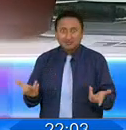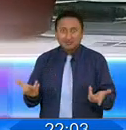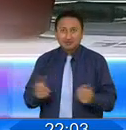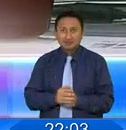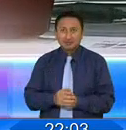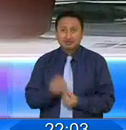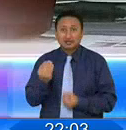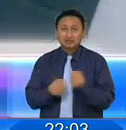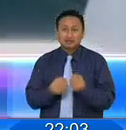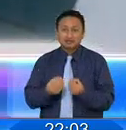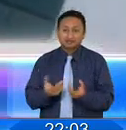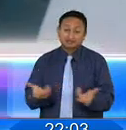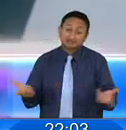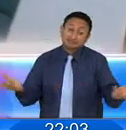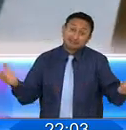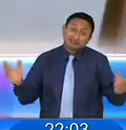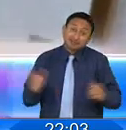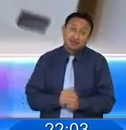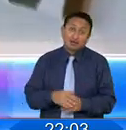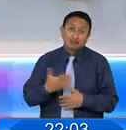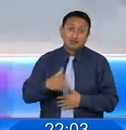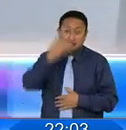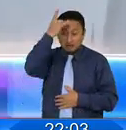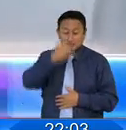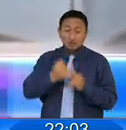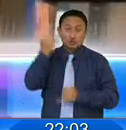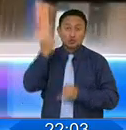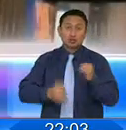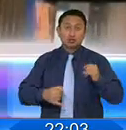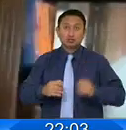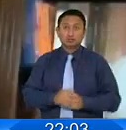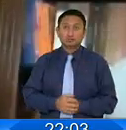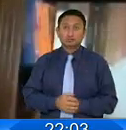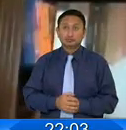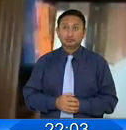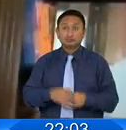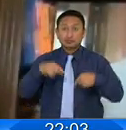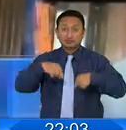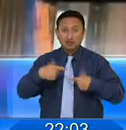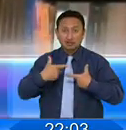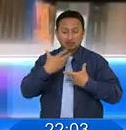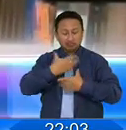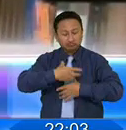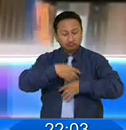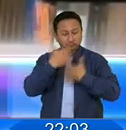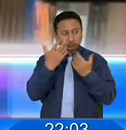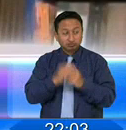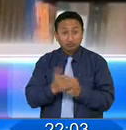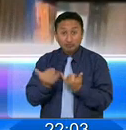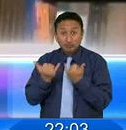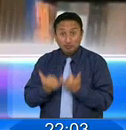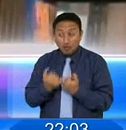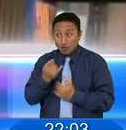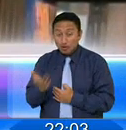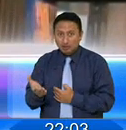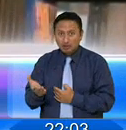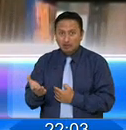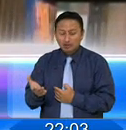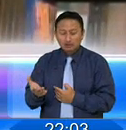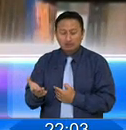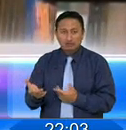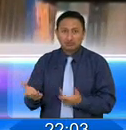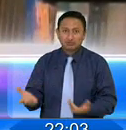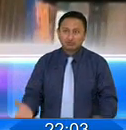hay nada que hacer. Es una sentencia de última instancia. Estamos indignados con lo que acaba de pasar el día de hoy.